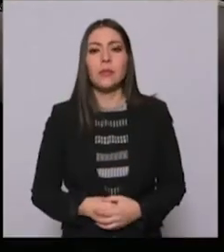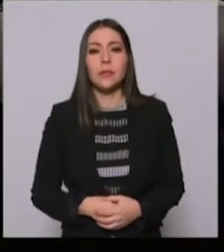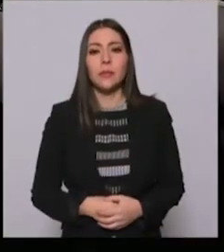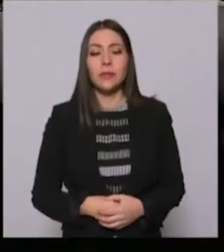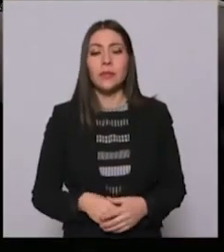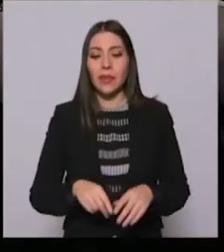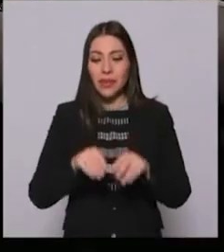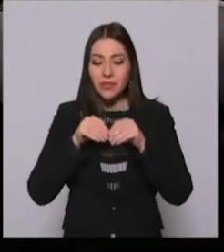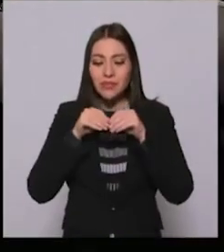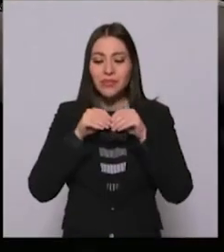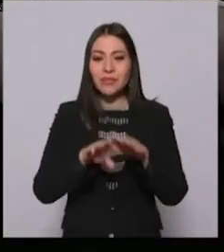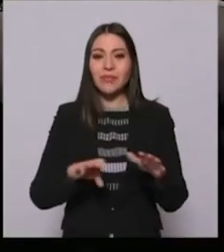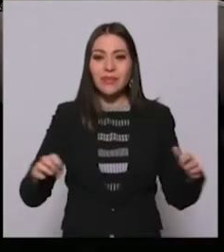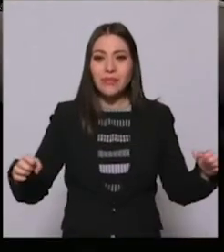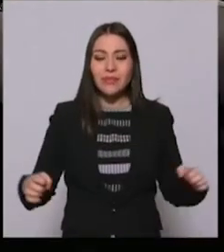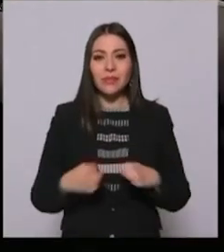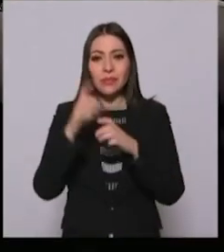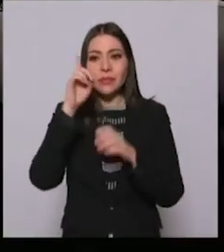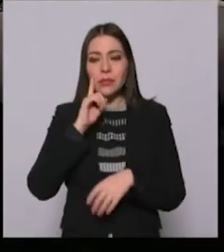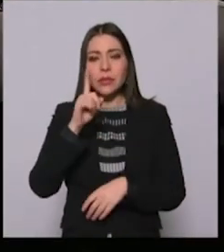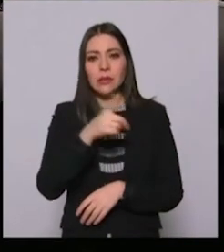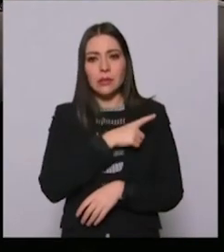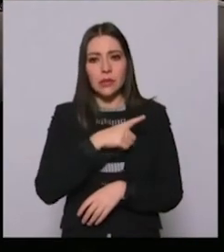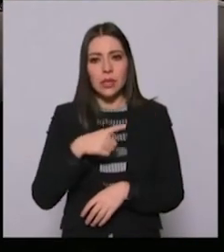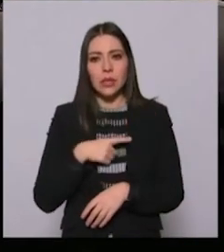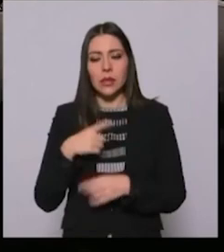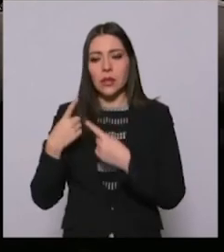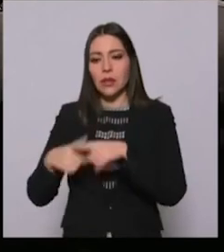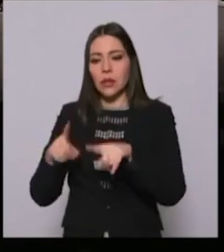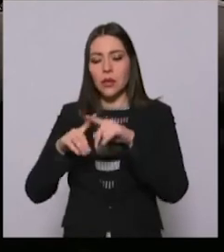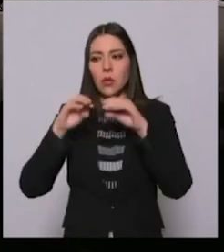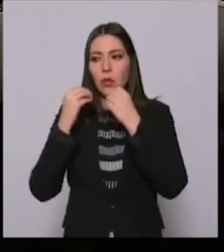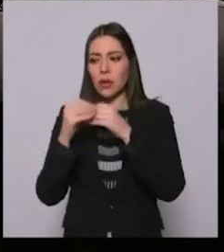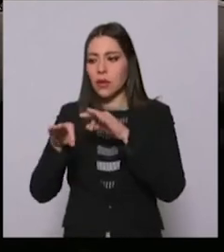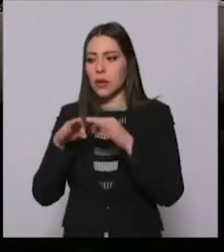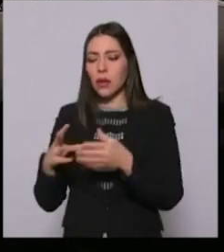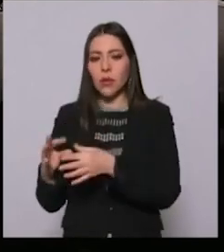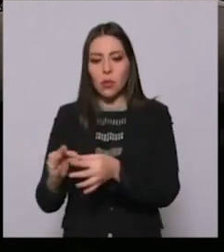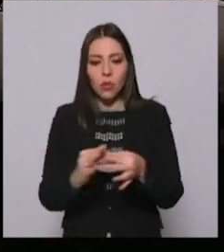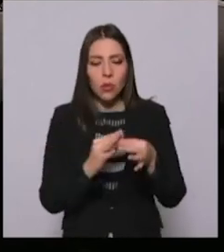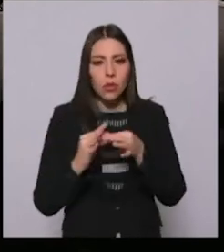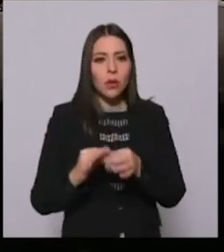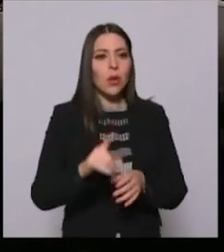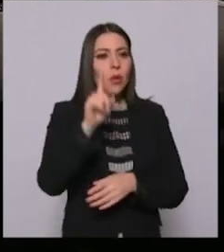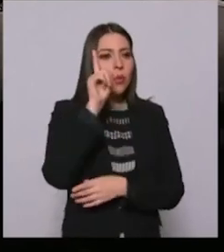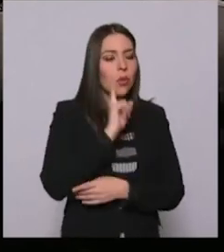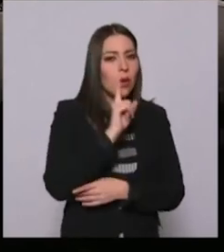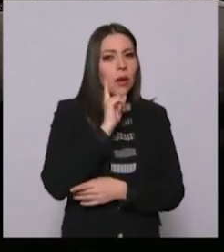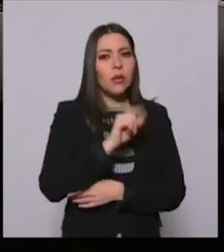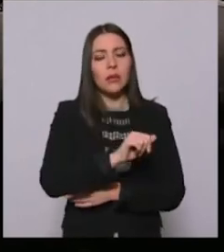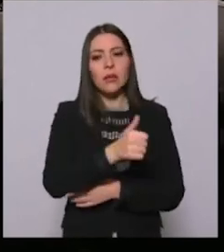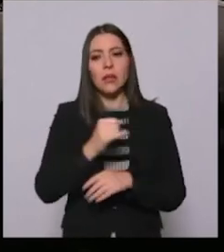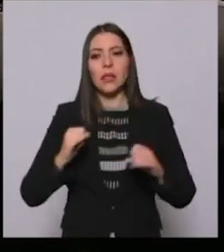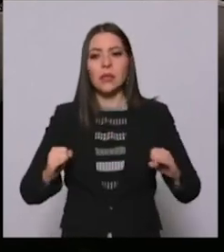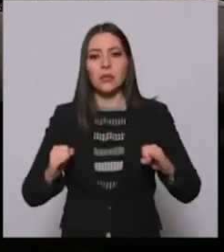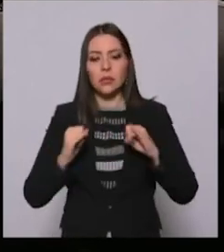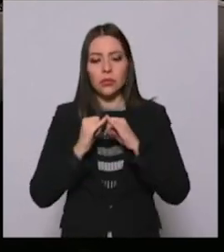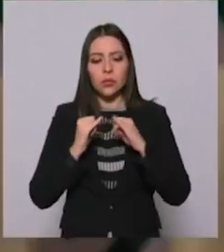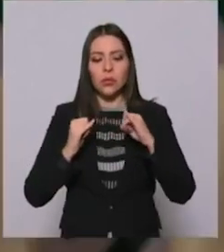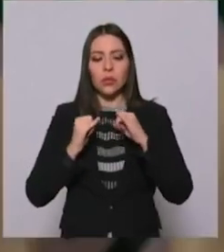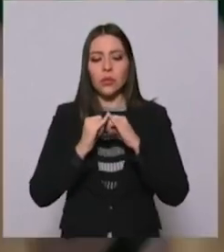significa trabajar conjuntamente con organizaciones, con mujeres, instituciones en